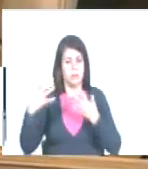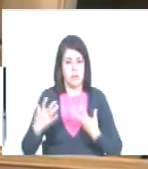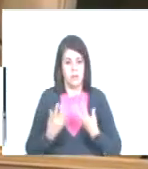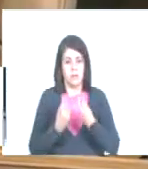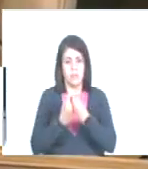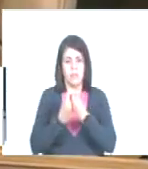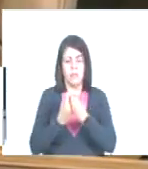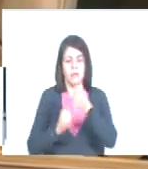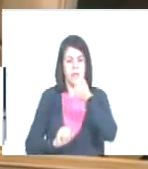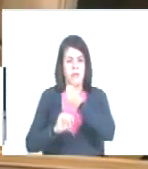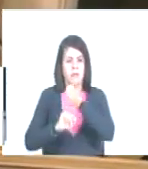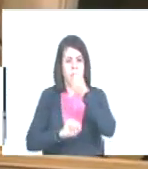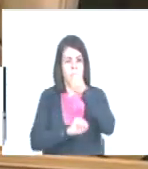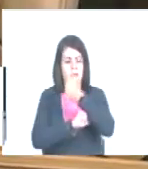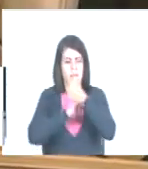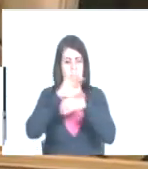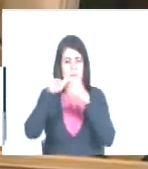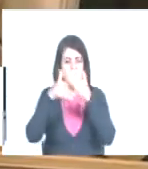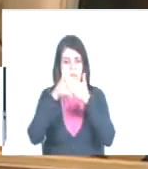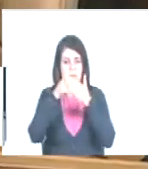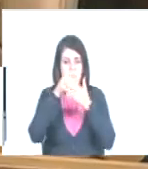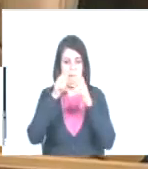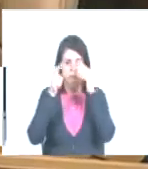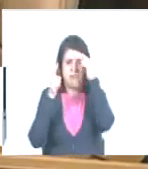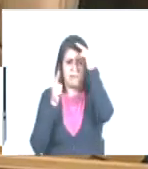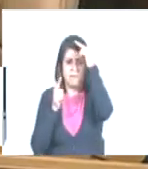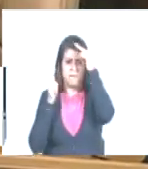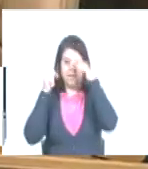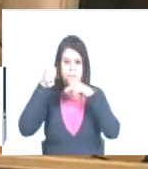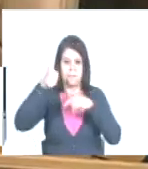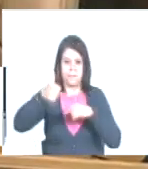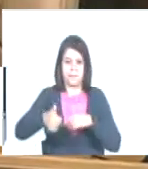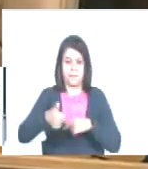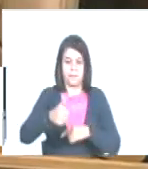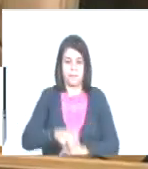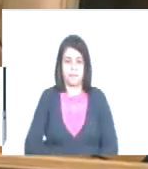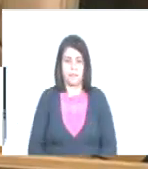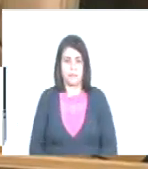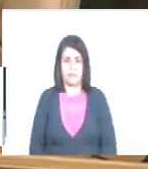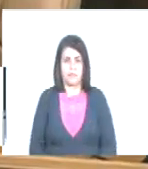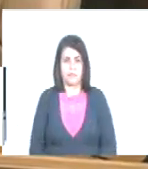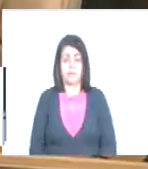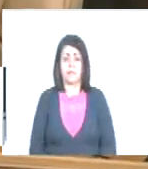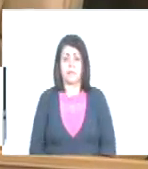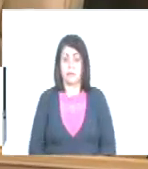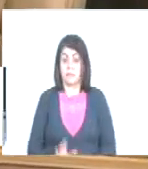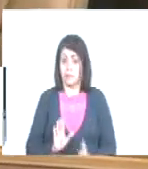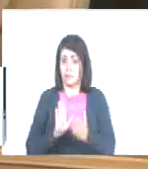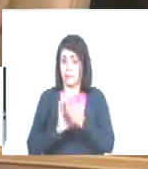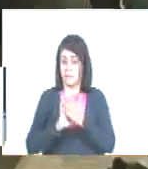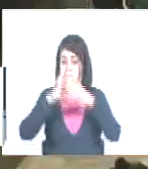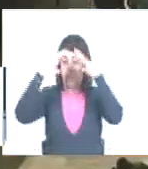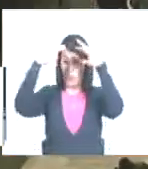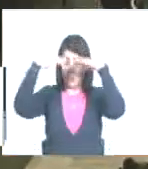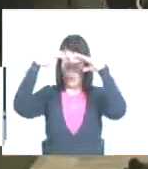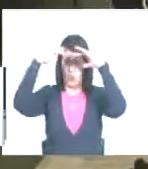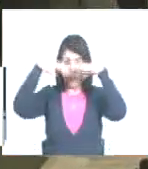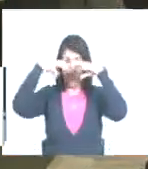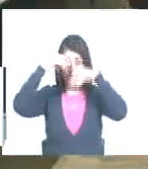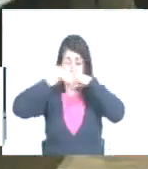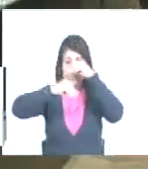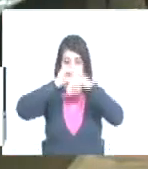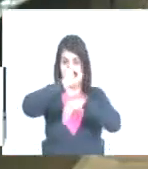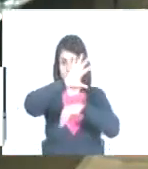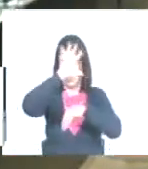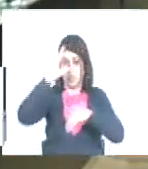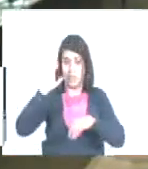acompañar, respaldar y apoyar al comandante eterno Hugo Rafael Chávez Frías, frente al diluvio derramado sobre el